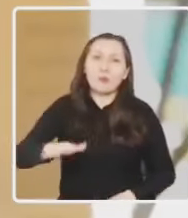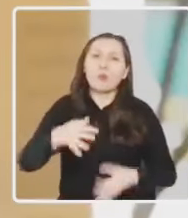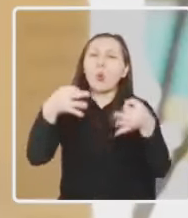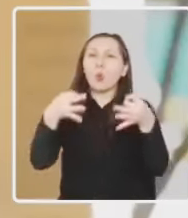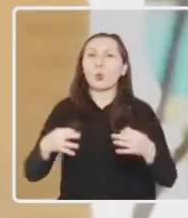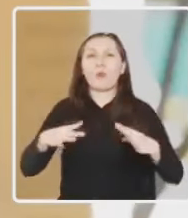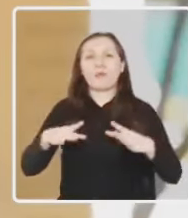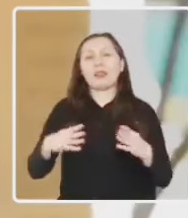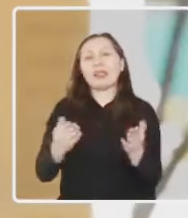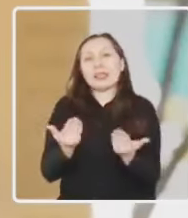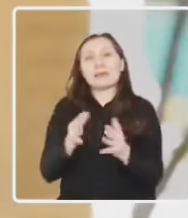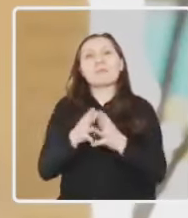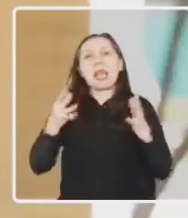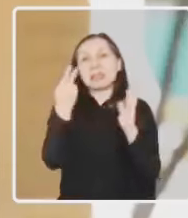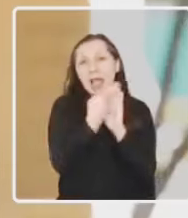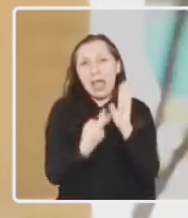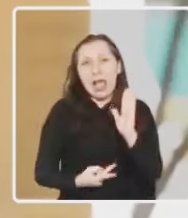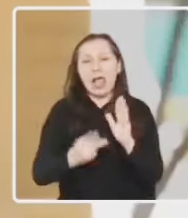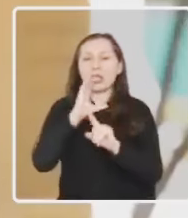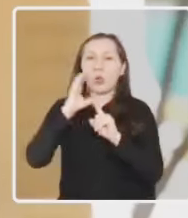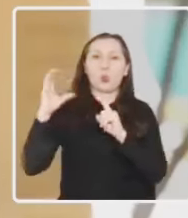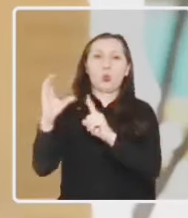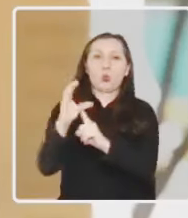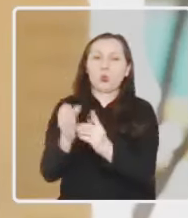feliz, necesitamos más arte y más cultura.